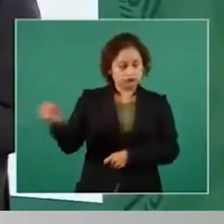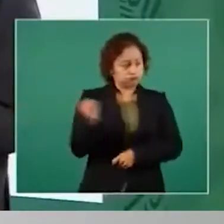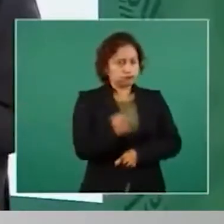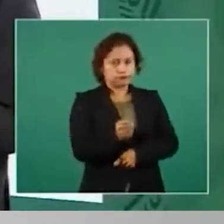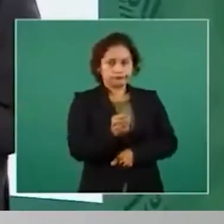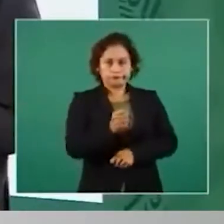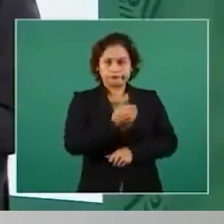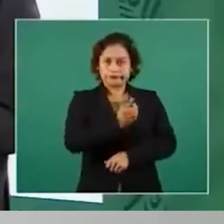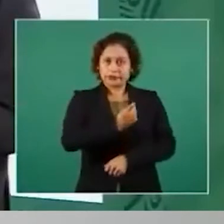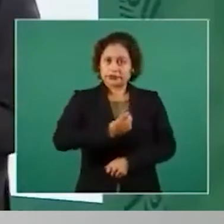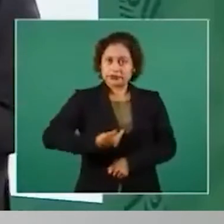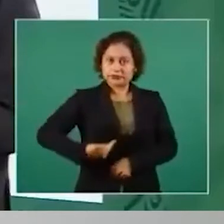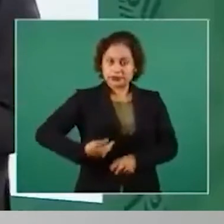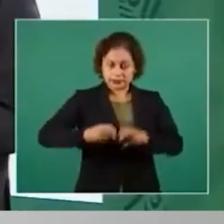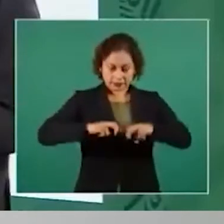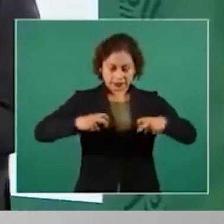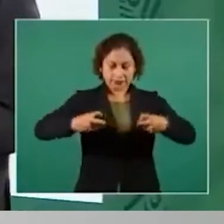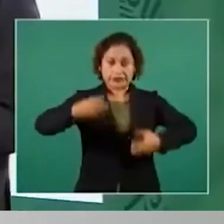Electoral.